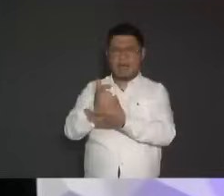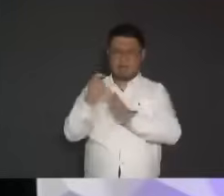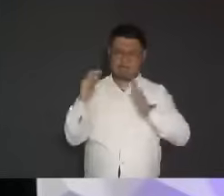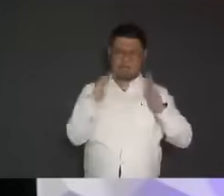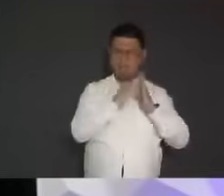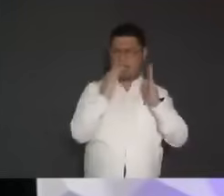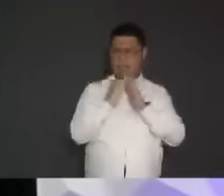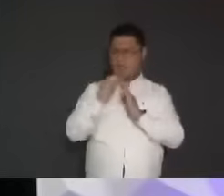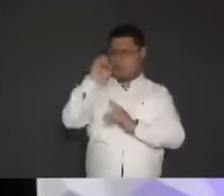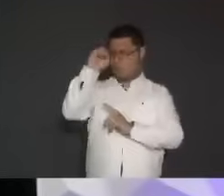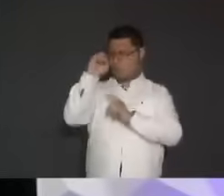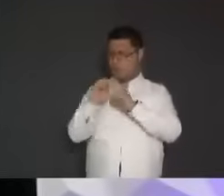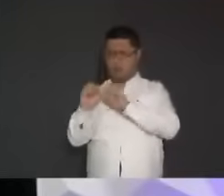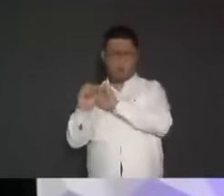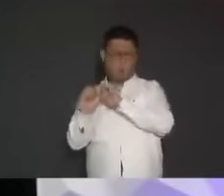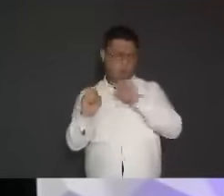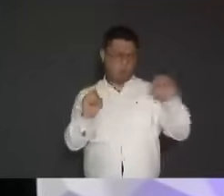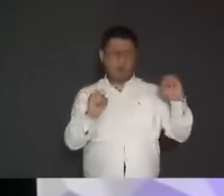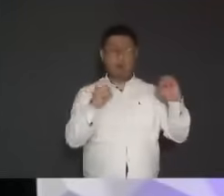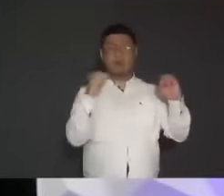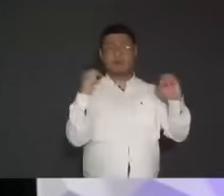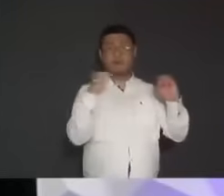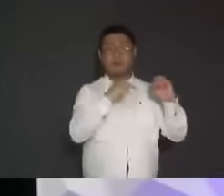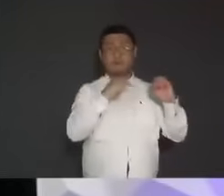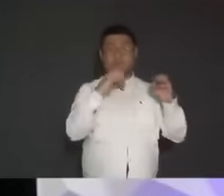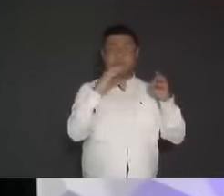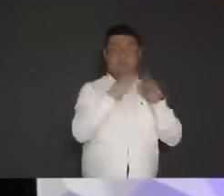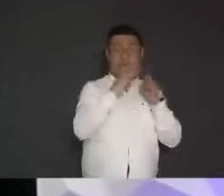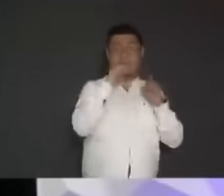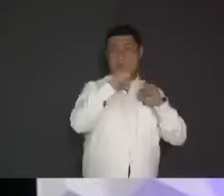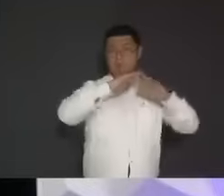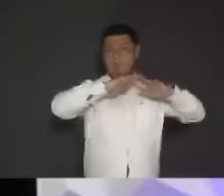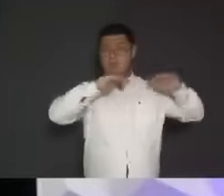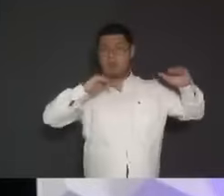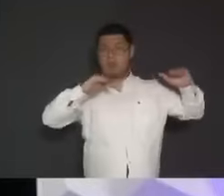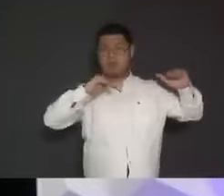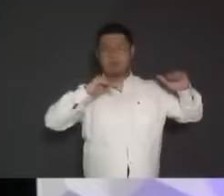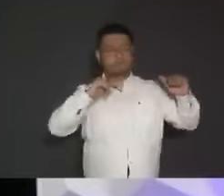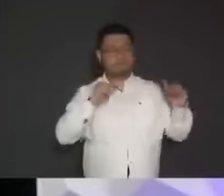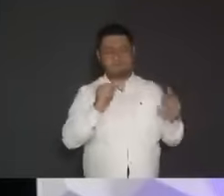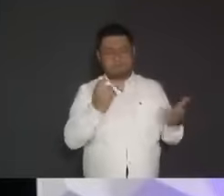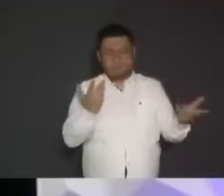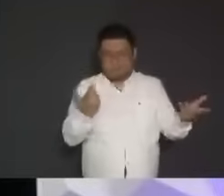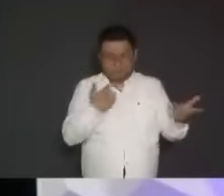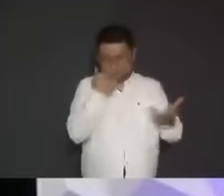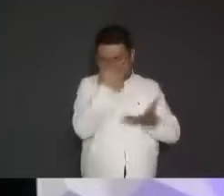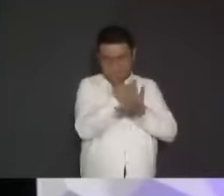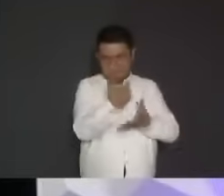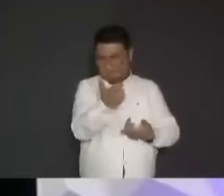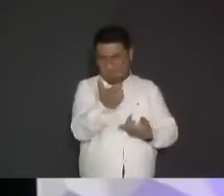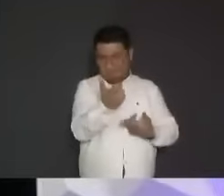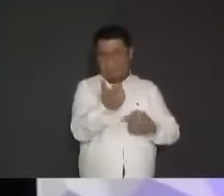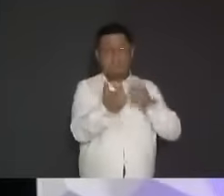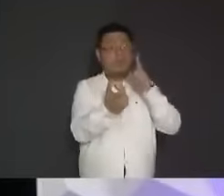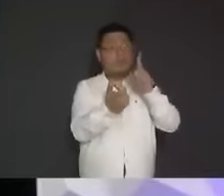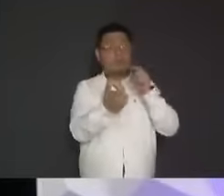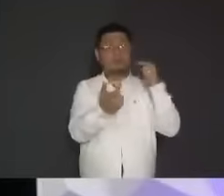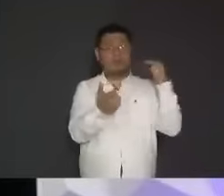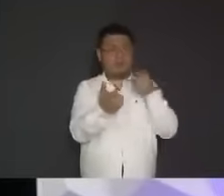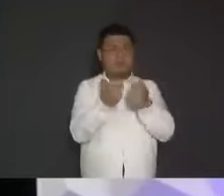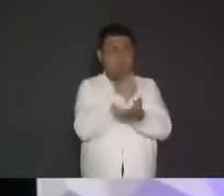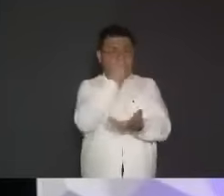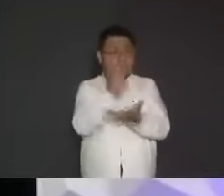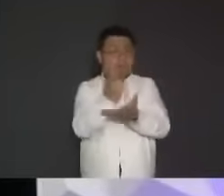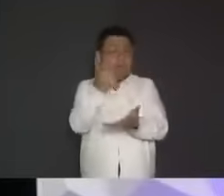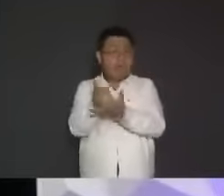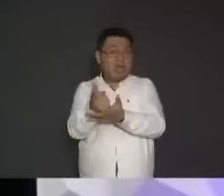del oriente del estado, que al estar cerca de la costa, por supuesto que no tienen ese precio, y si él paga la cantidad que dice